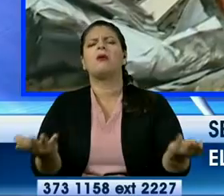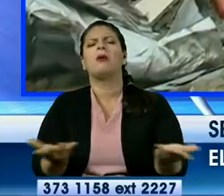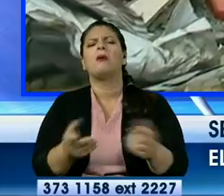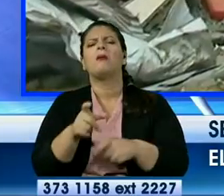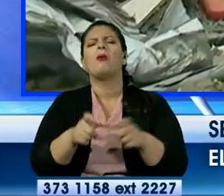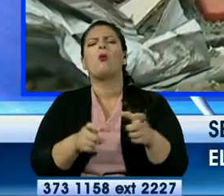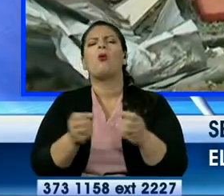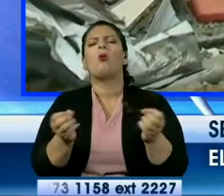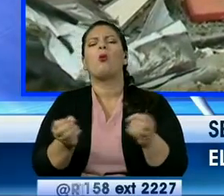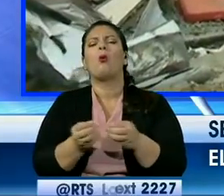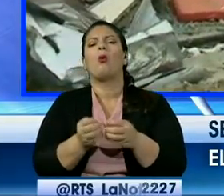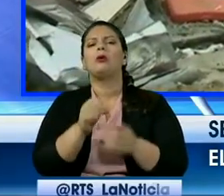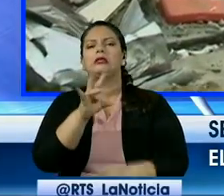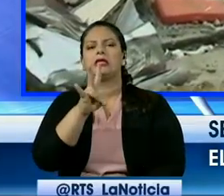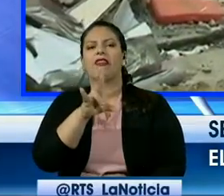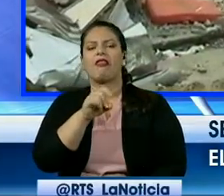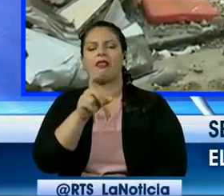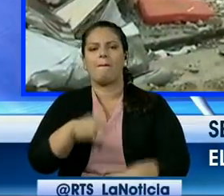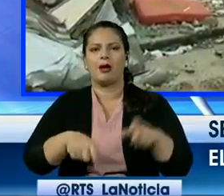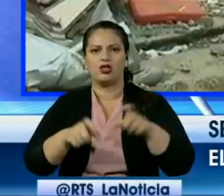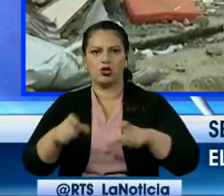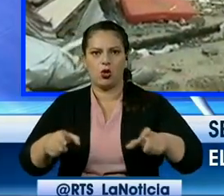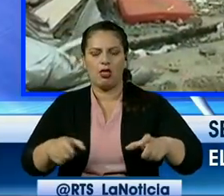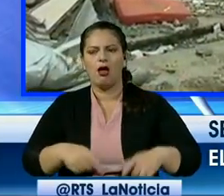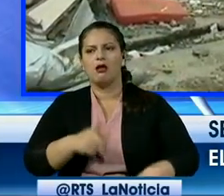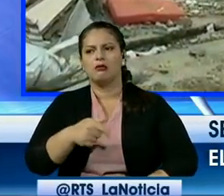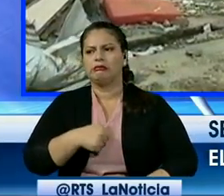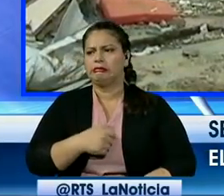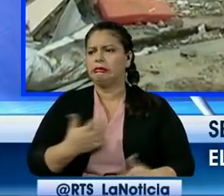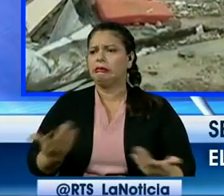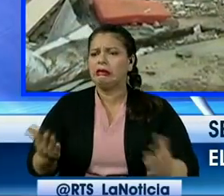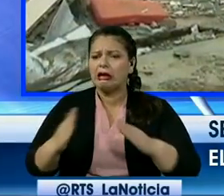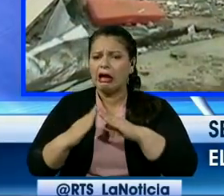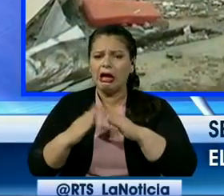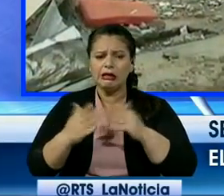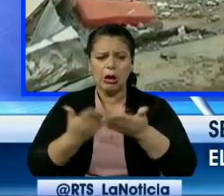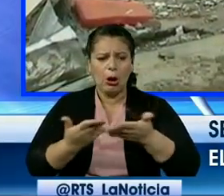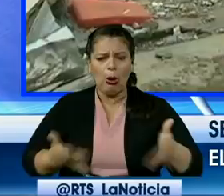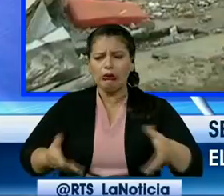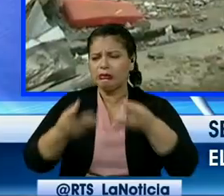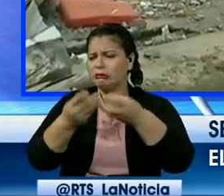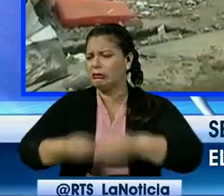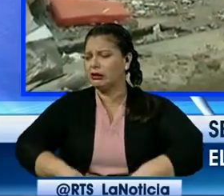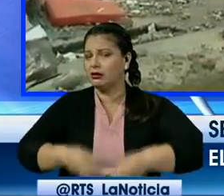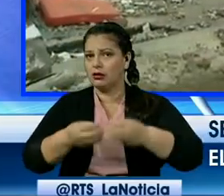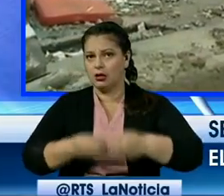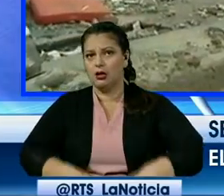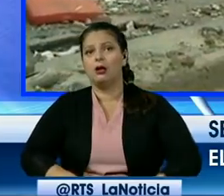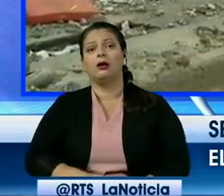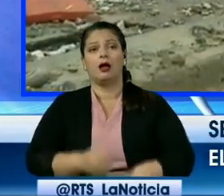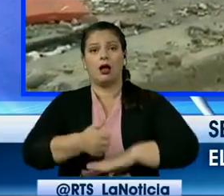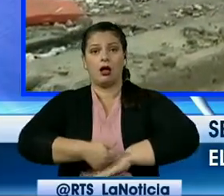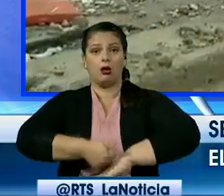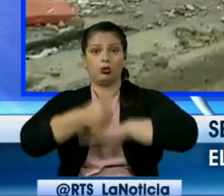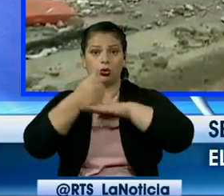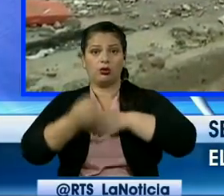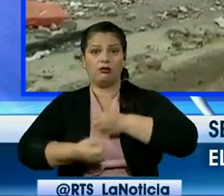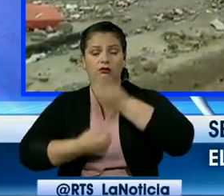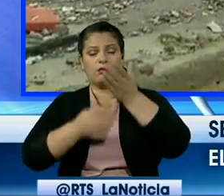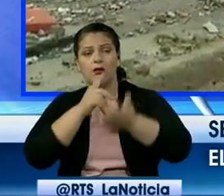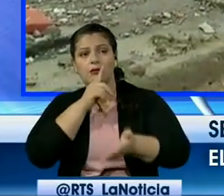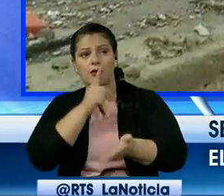las autoridades han recalcado que estas familias son bastante numerosas. En las viviendas